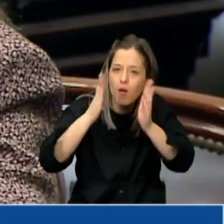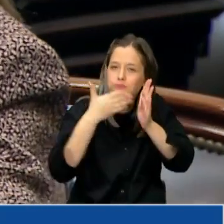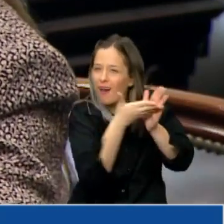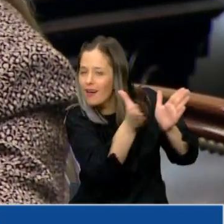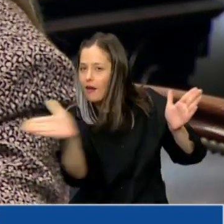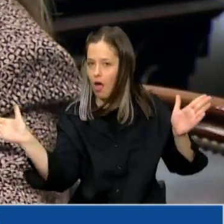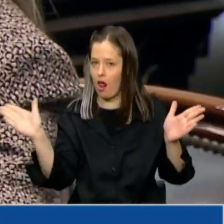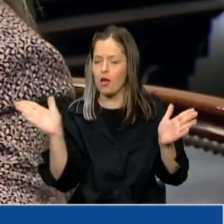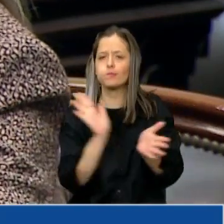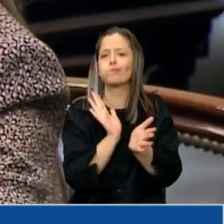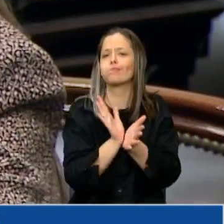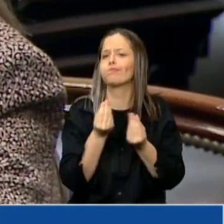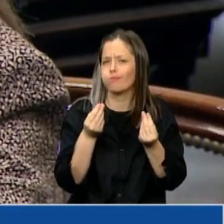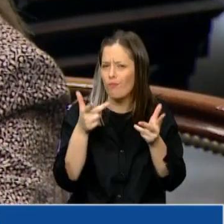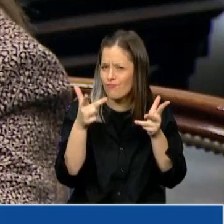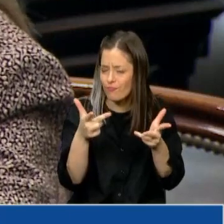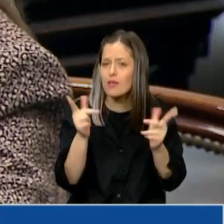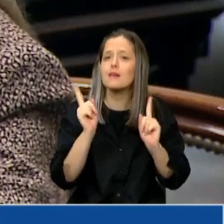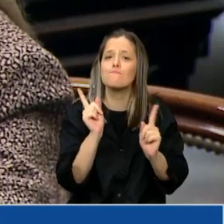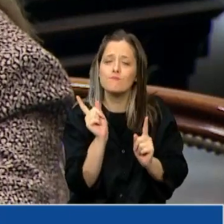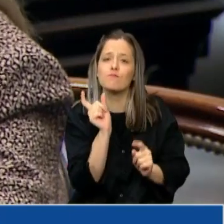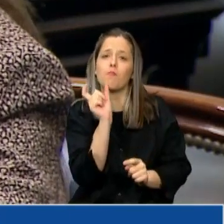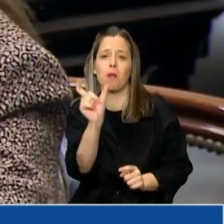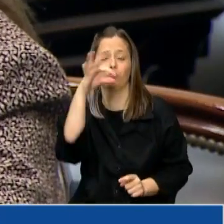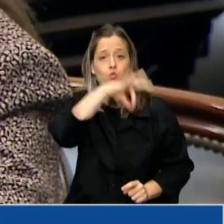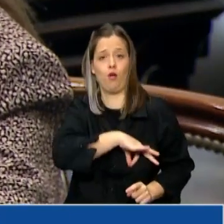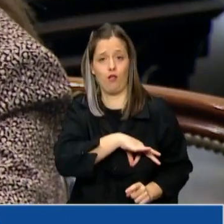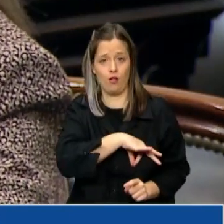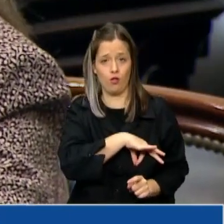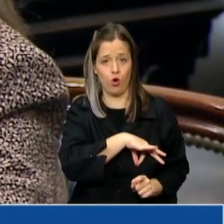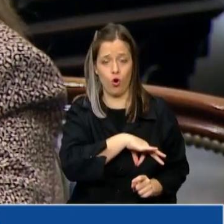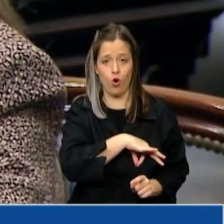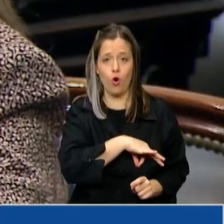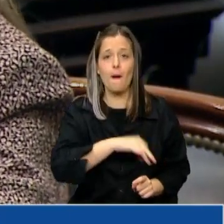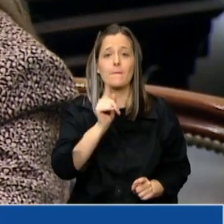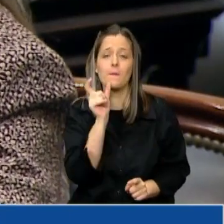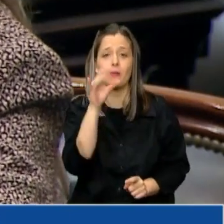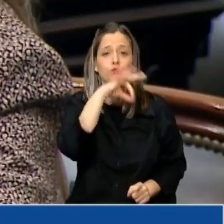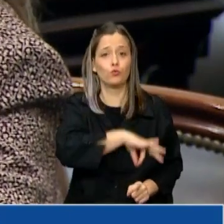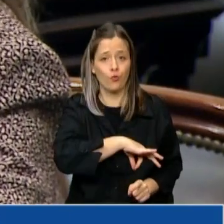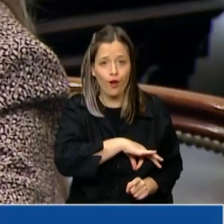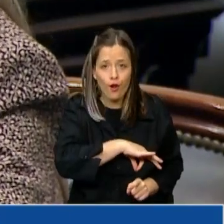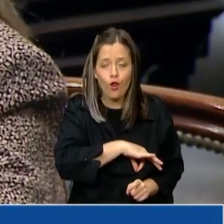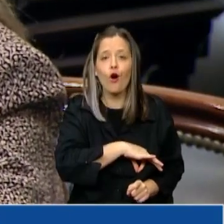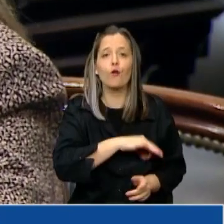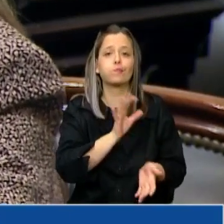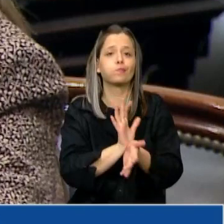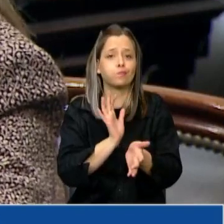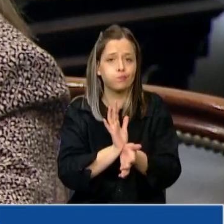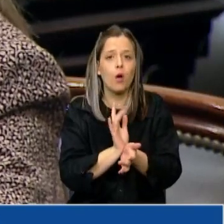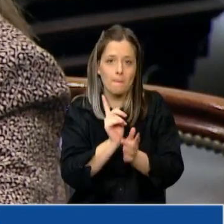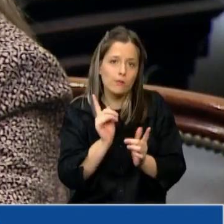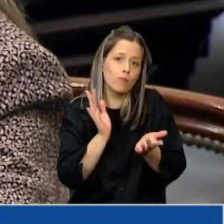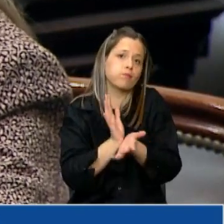se trata. Es decir, el concepto de remuneración, que si bien reviste un carácter oneroso, supone